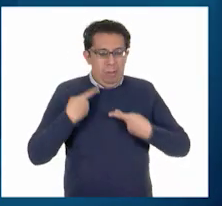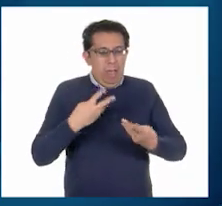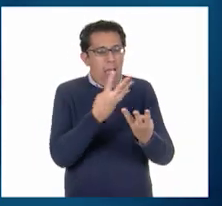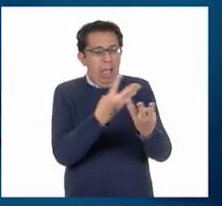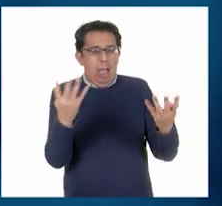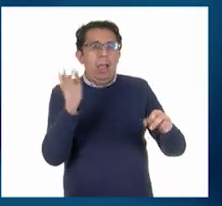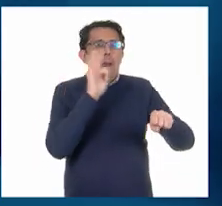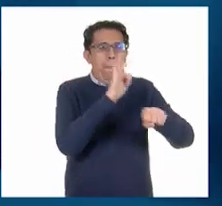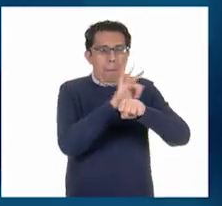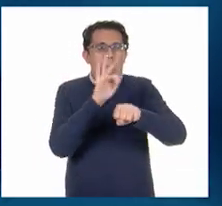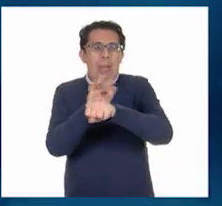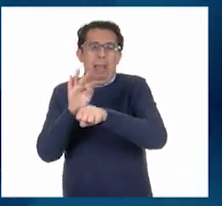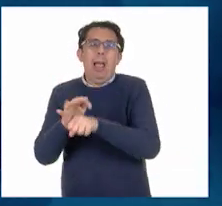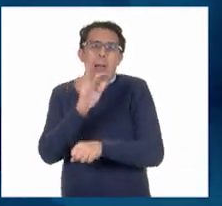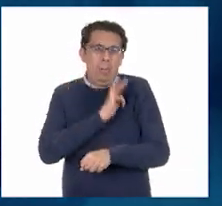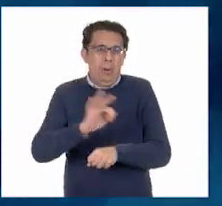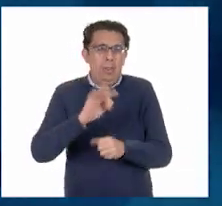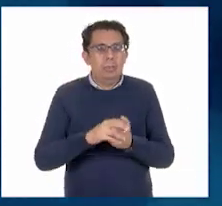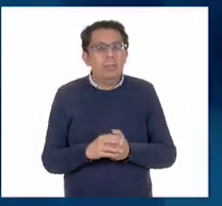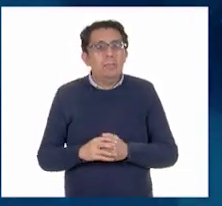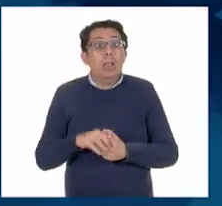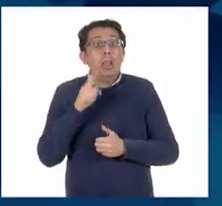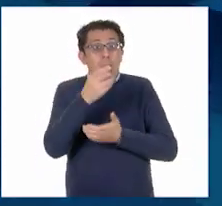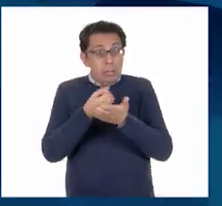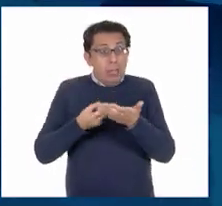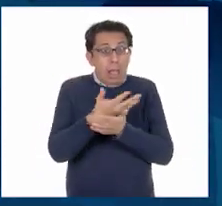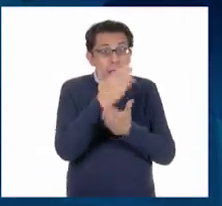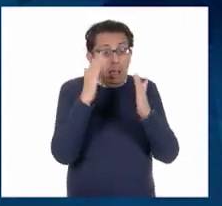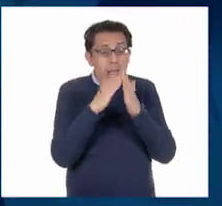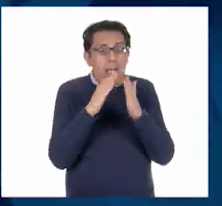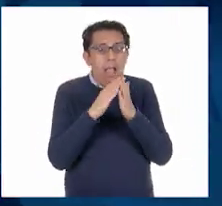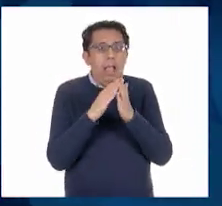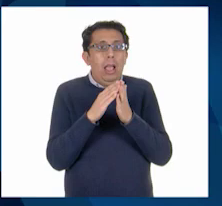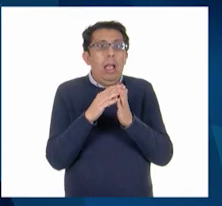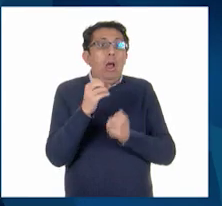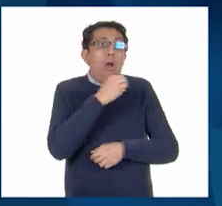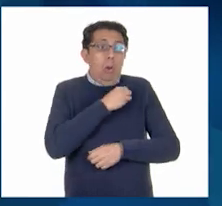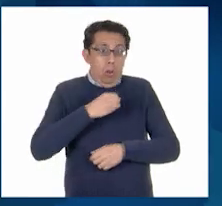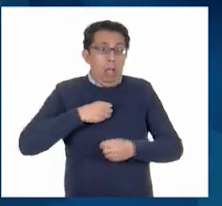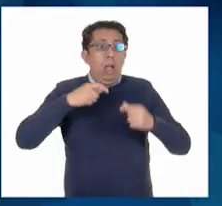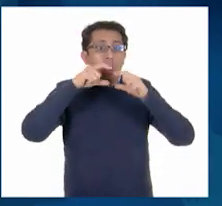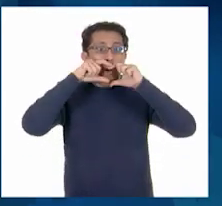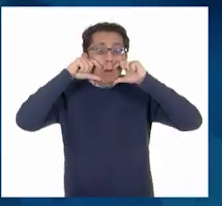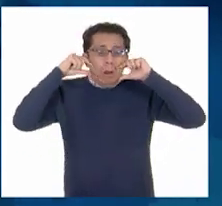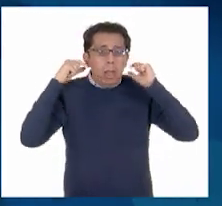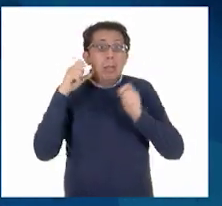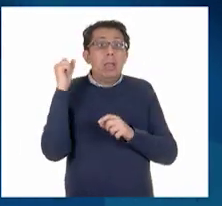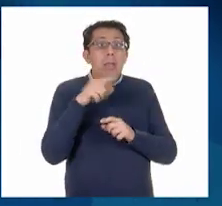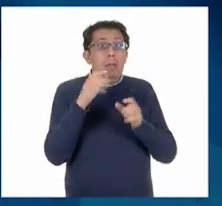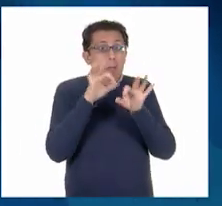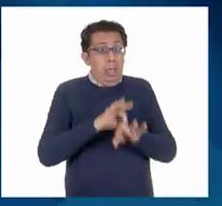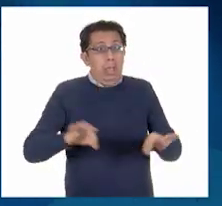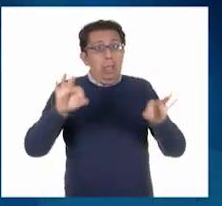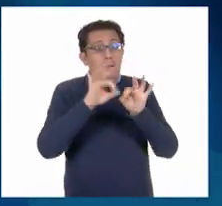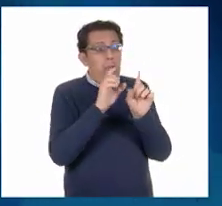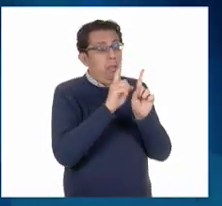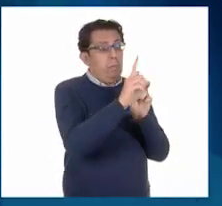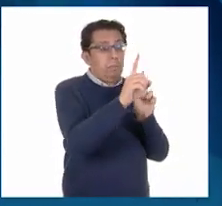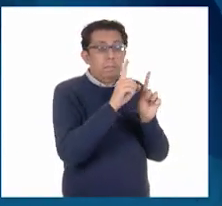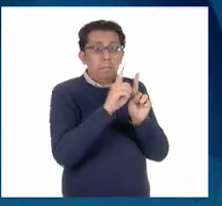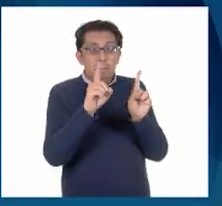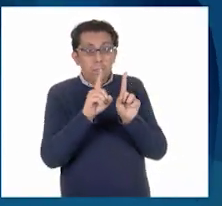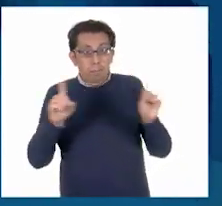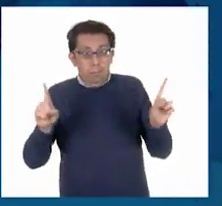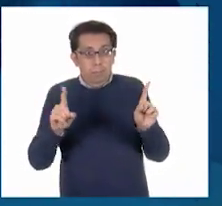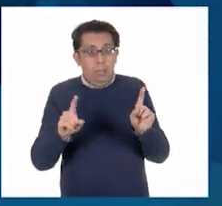todas las personas que te rodean. Si sales de casa, usa cubrebocas y guarda la sana